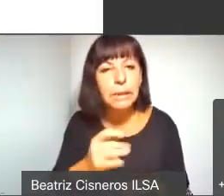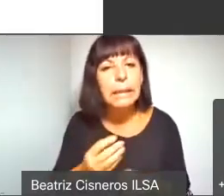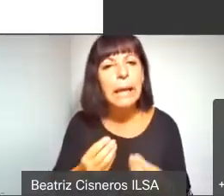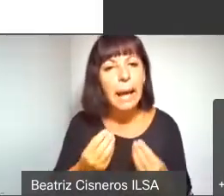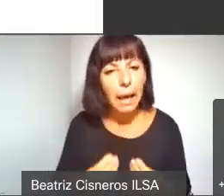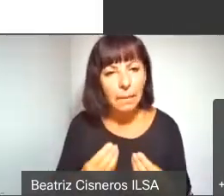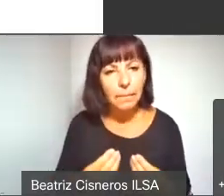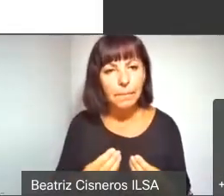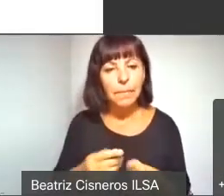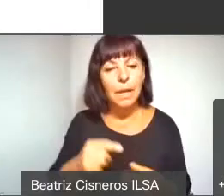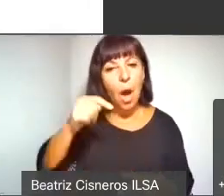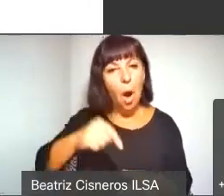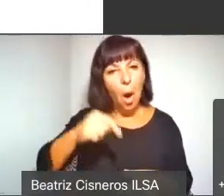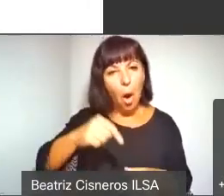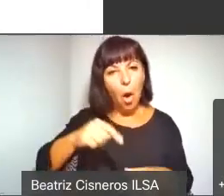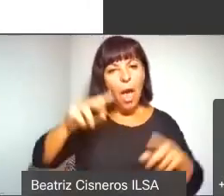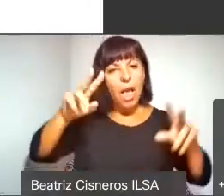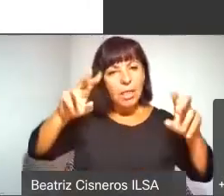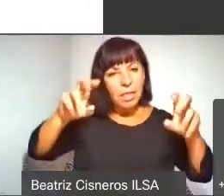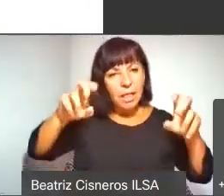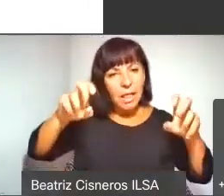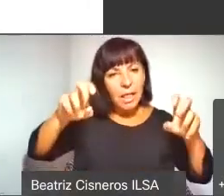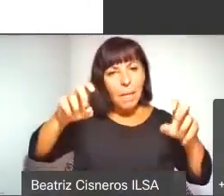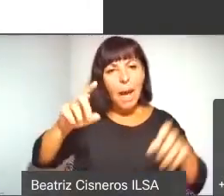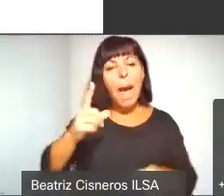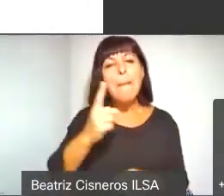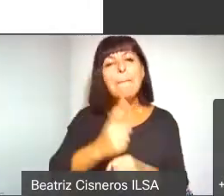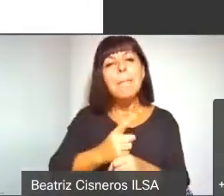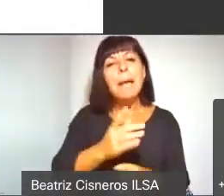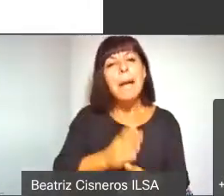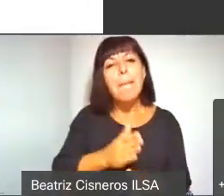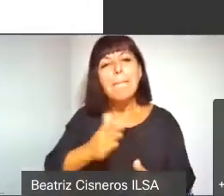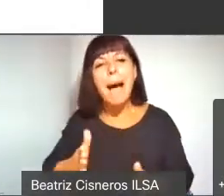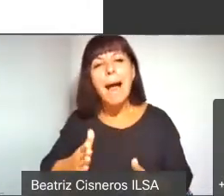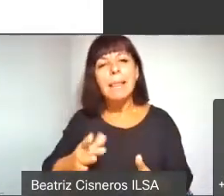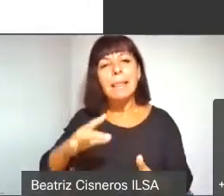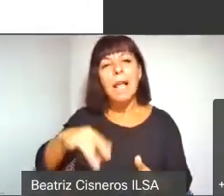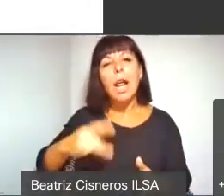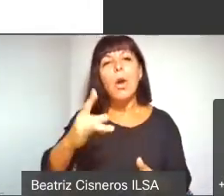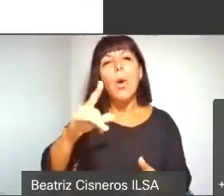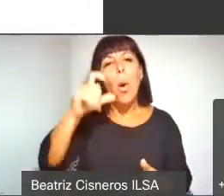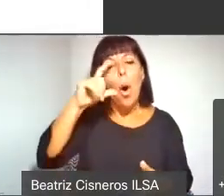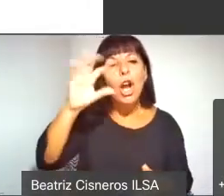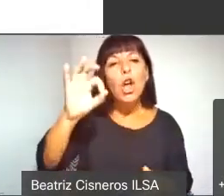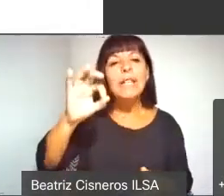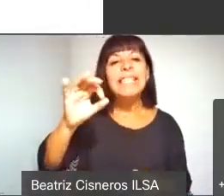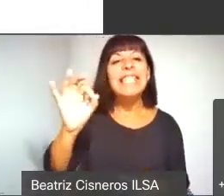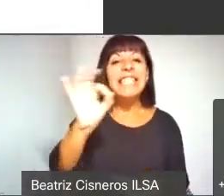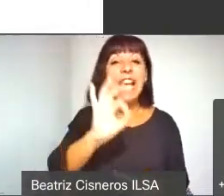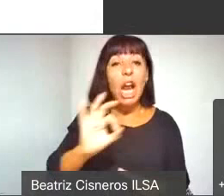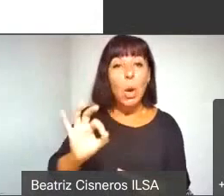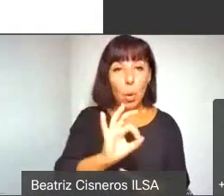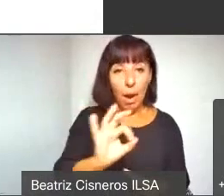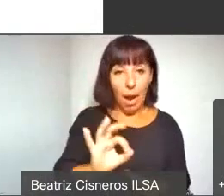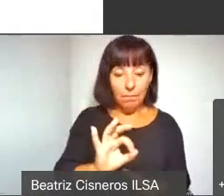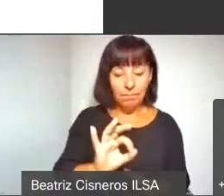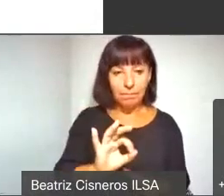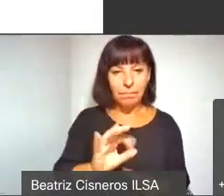a ver el día de hoy. Vamos a ver la primera parte del núcleo de la célula, lo que corresponde a las generalidades de la